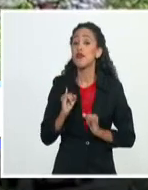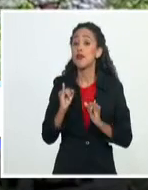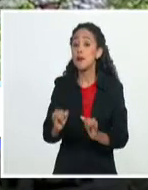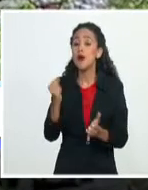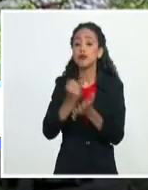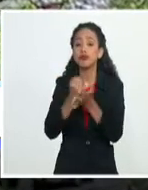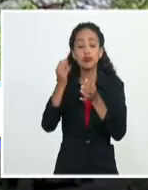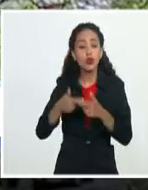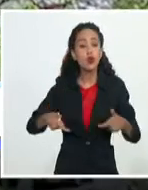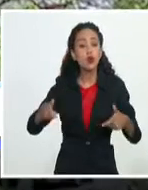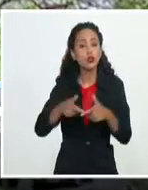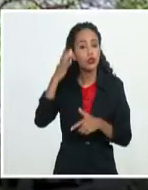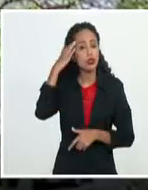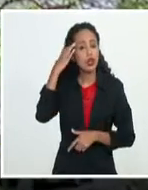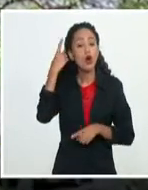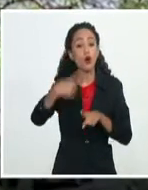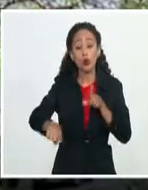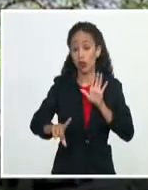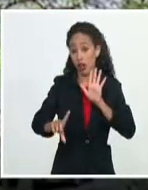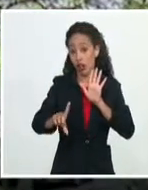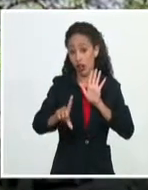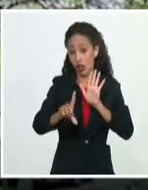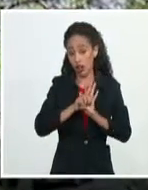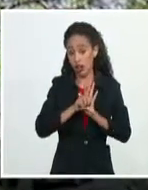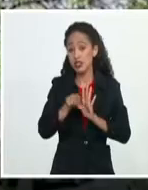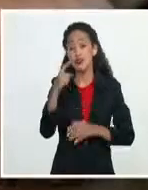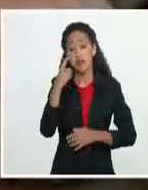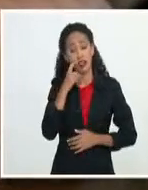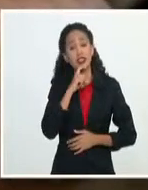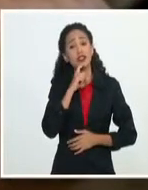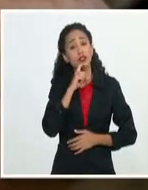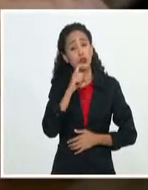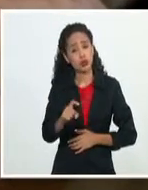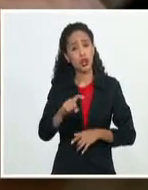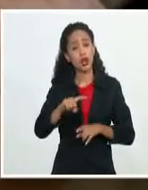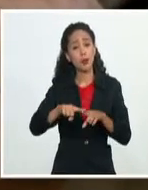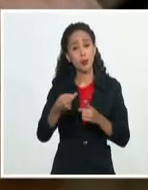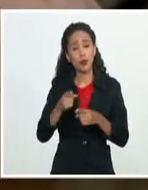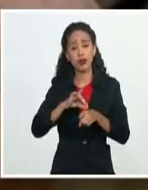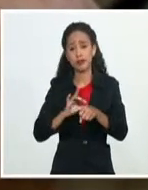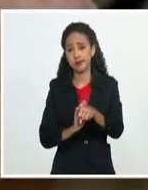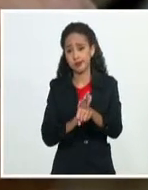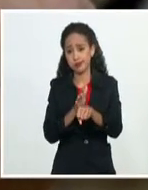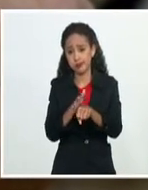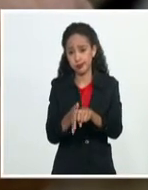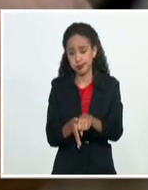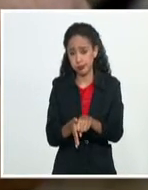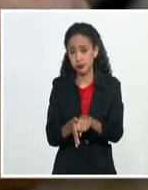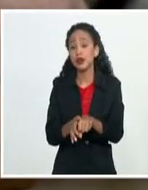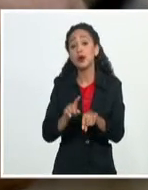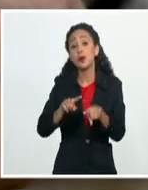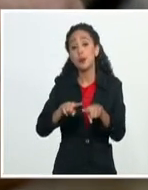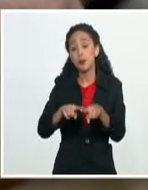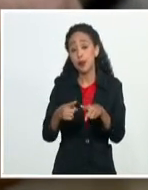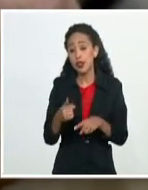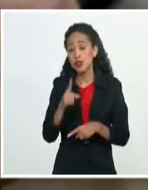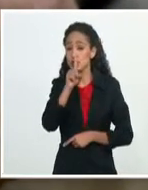estado de un decreto ley que tuvo en cuenta las dificultades creadas por la actual pandemia en virtud del cual se extendió